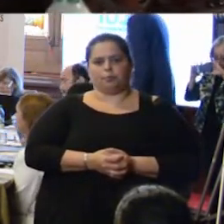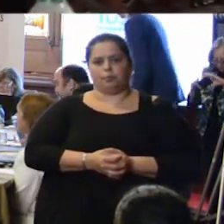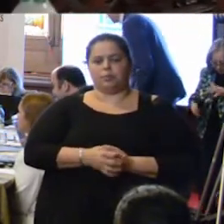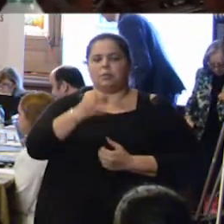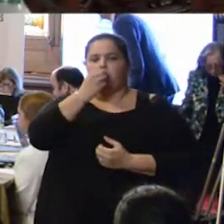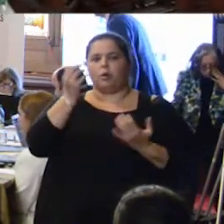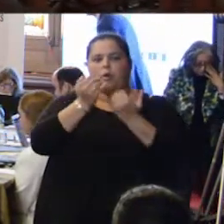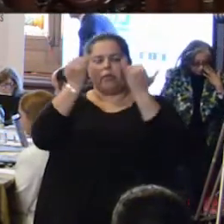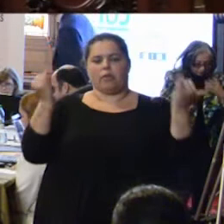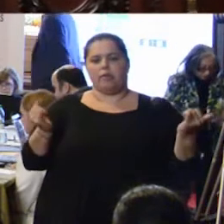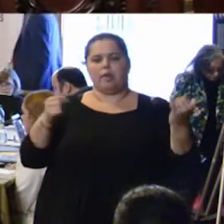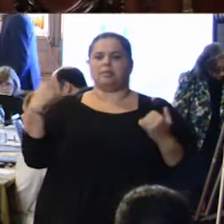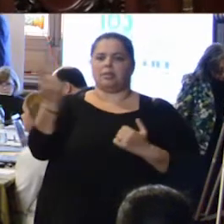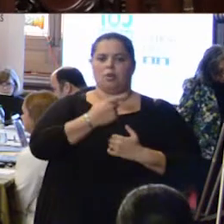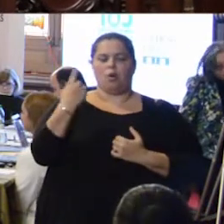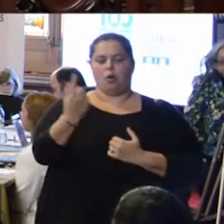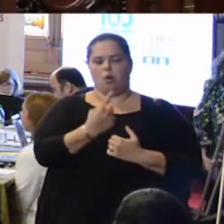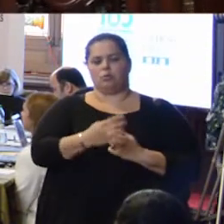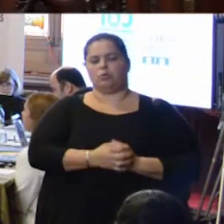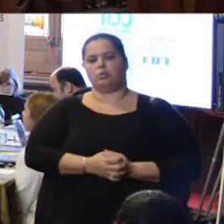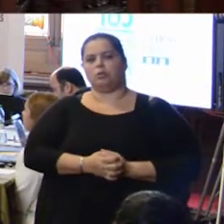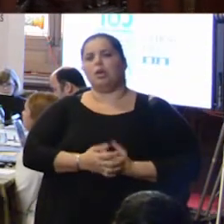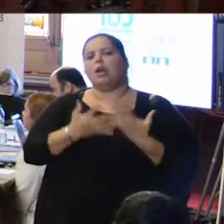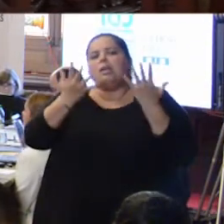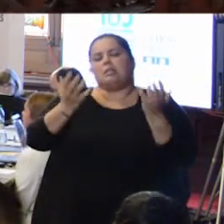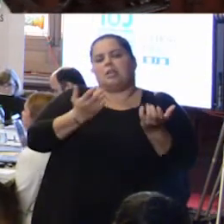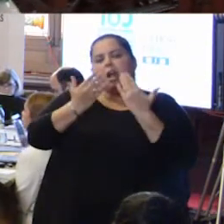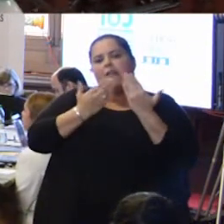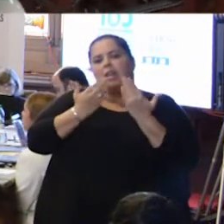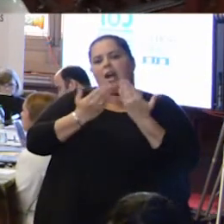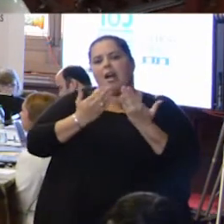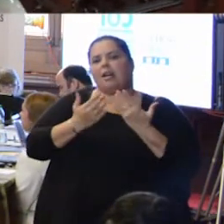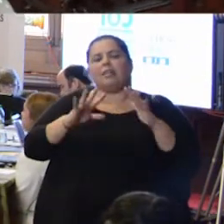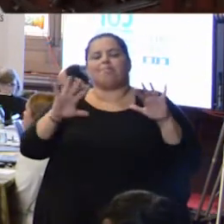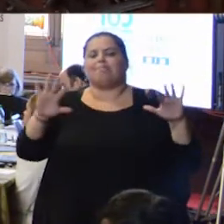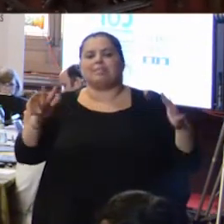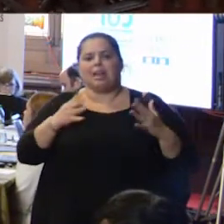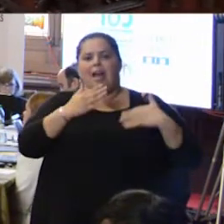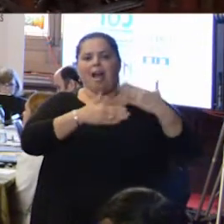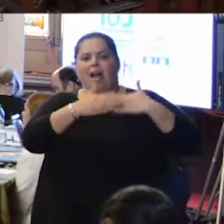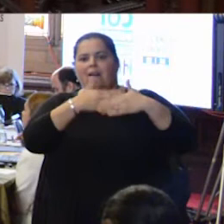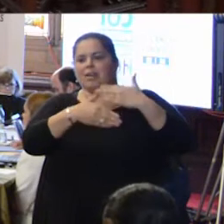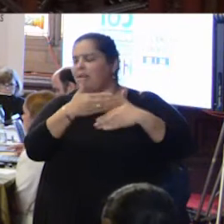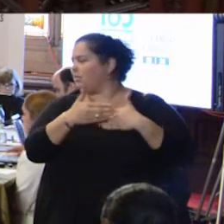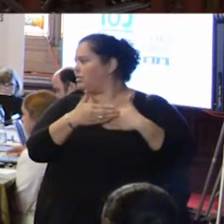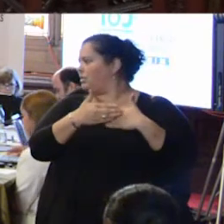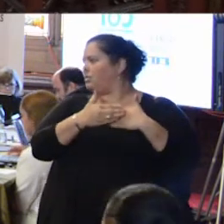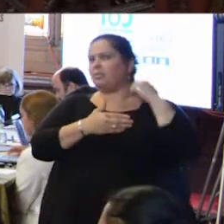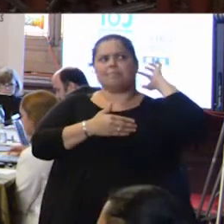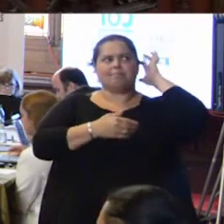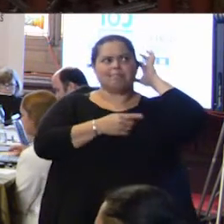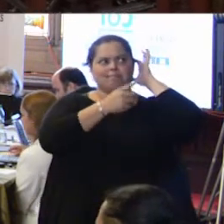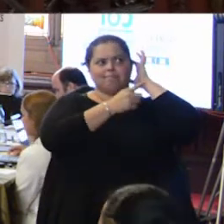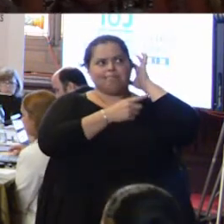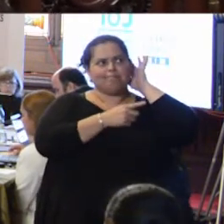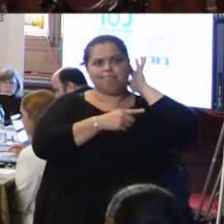Buenos días a todos y a todas. Quisiera hablarles de lo que son los avances en procesos administrativos en materia